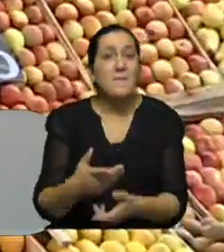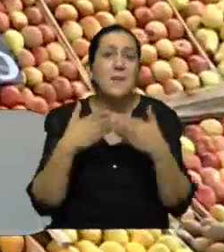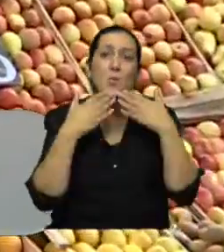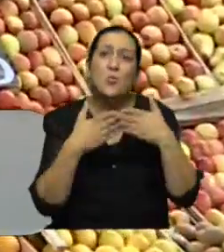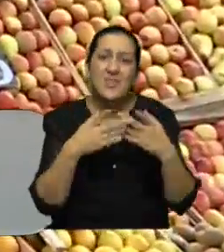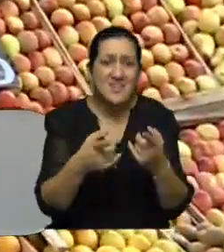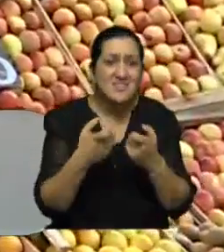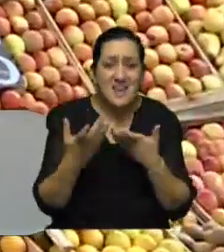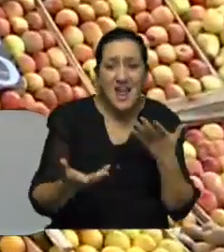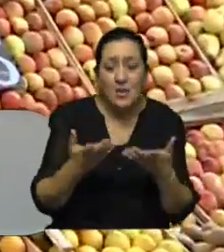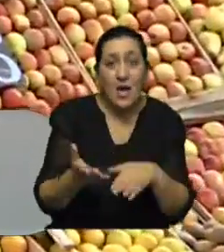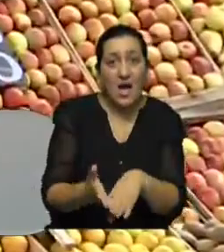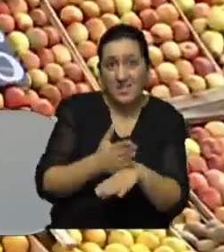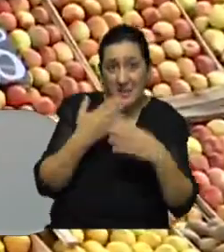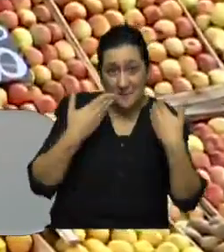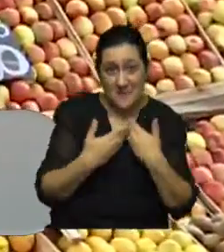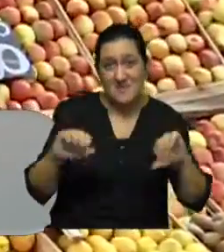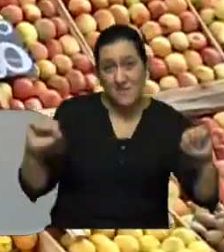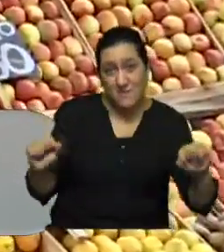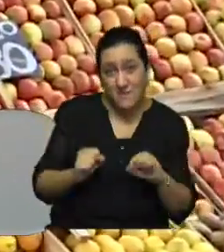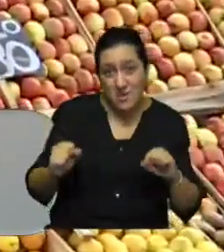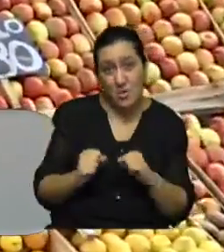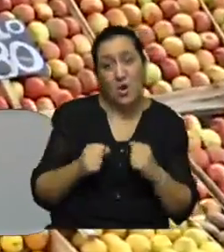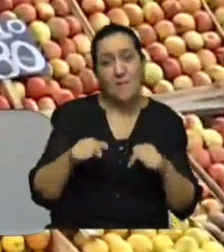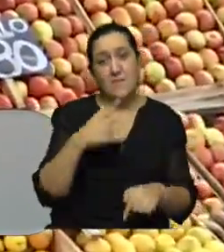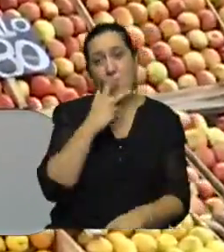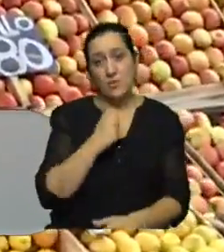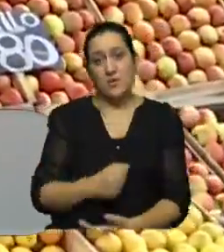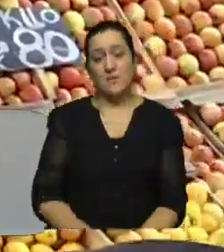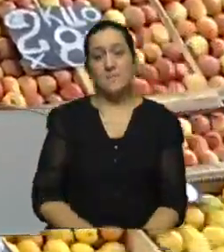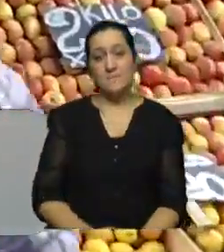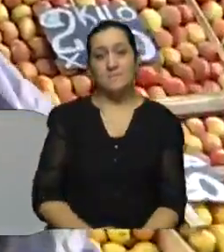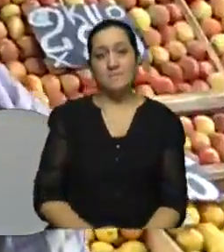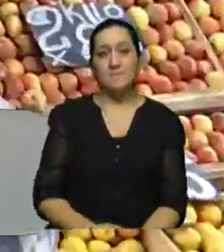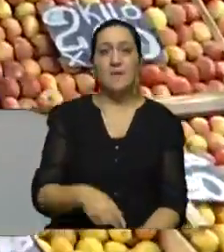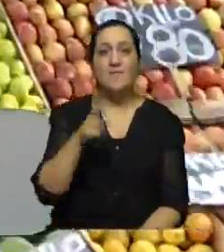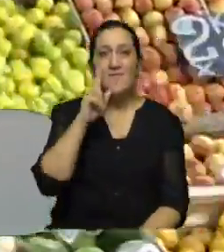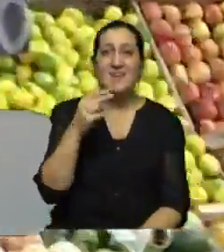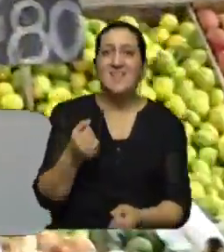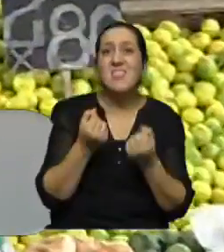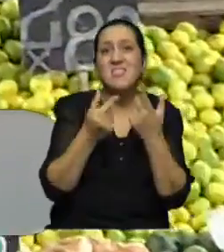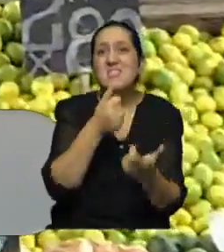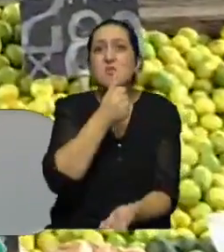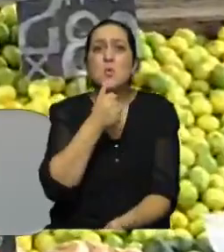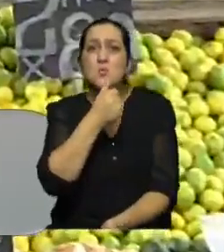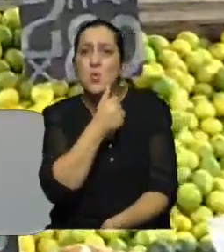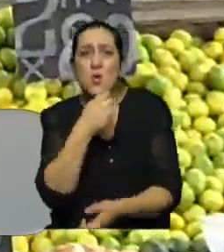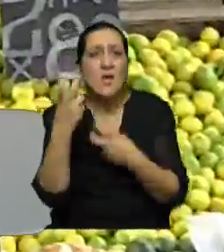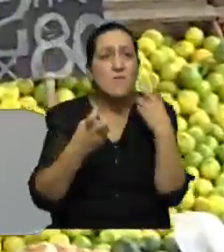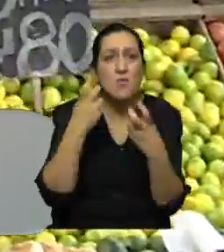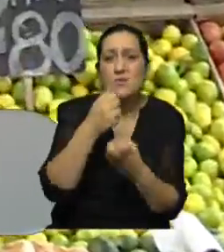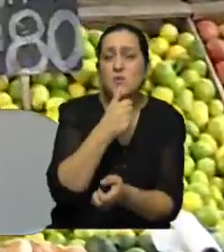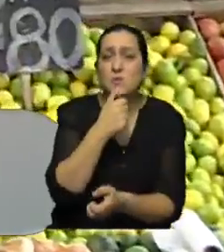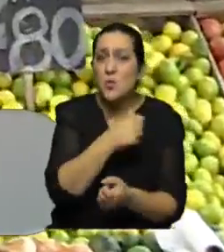antes que se venga el frío que va a ser bravo este invierno, digo. Eso es lo que me gustaría, digo. Ver qué solución, digo, qué precisa la gente, digo. Dice,